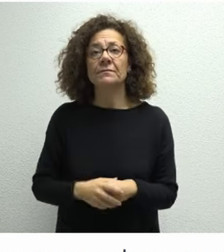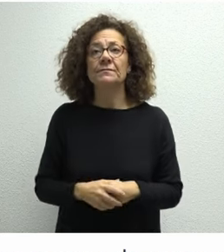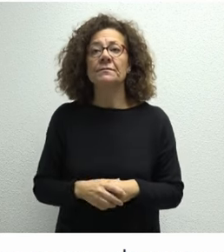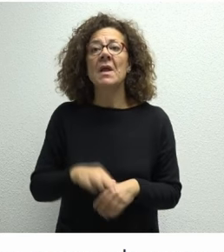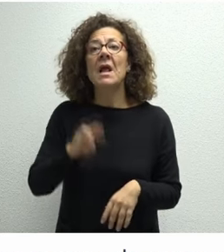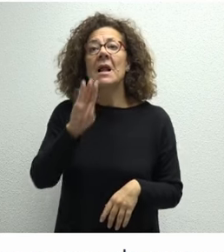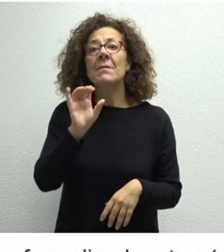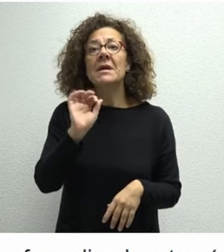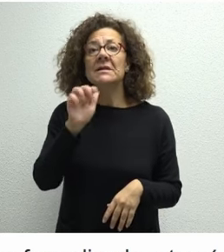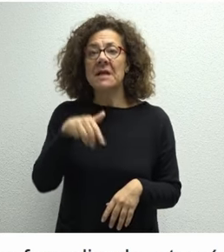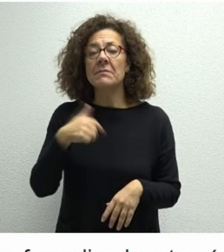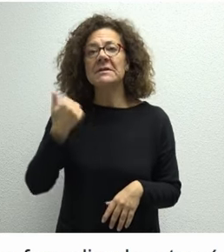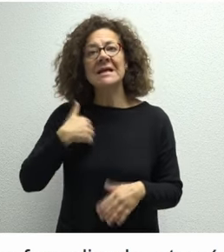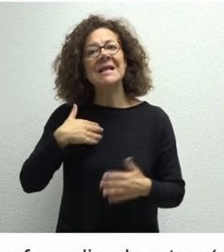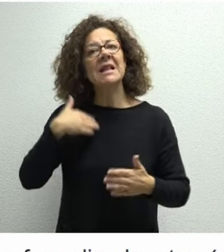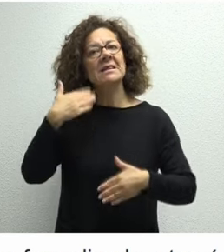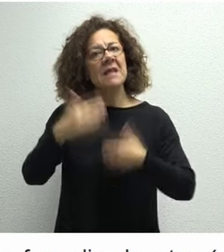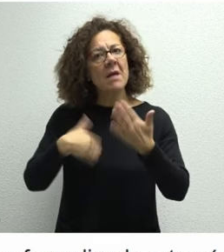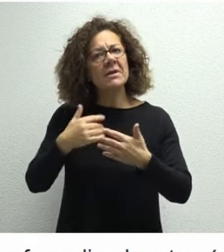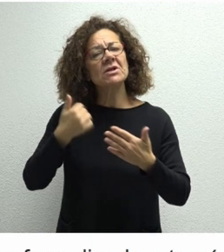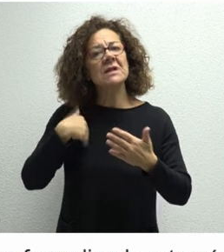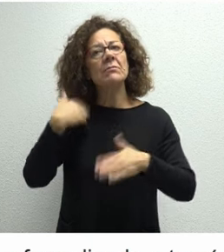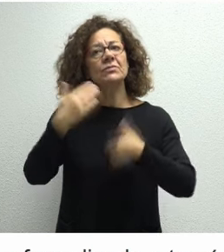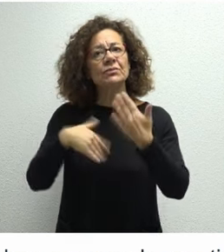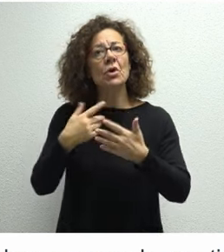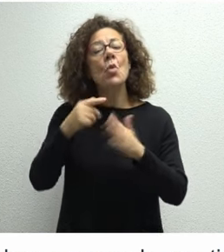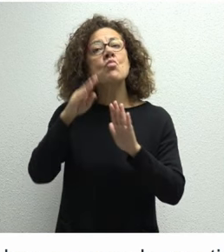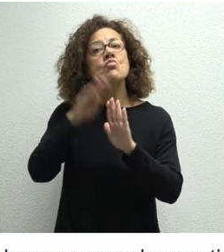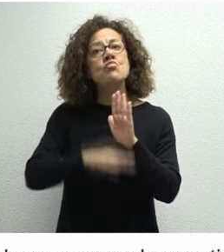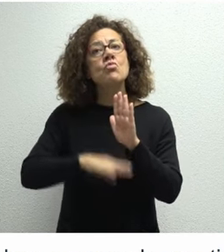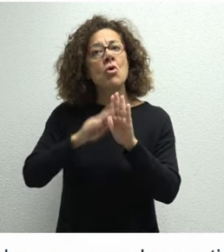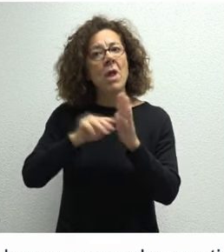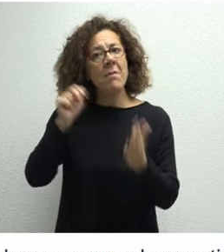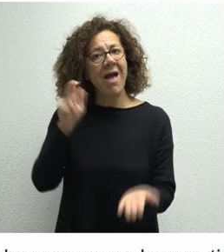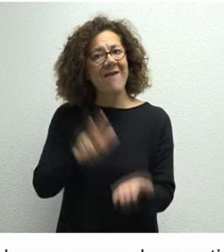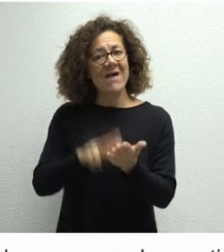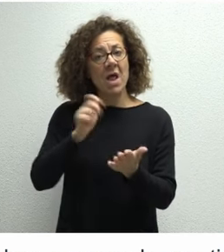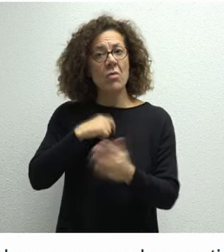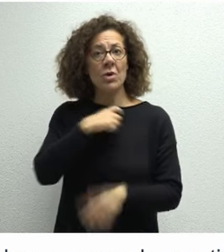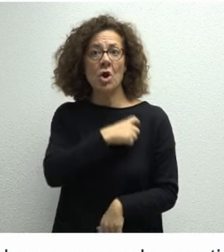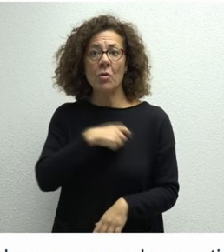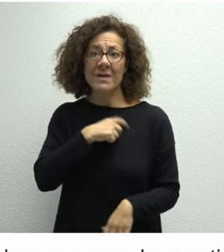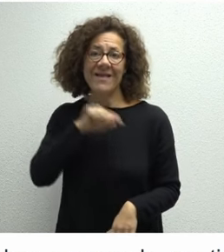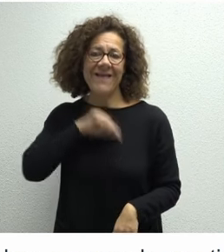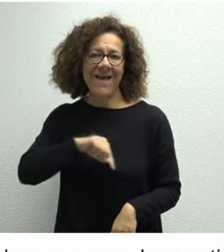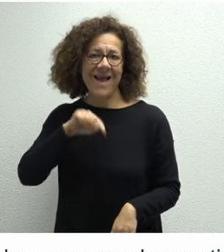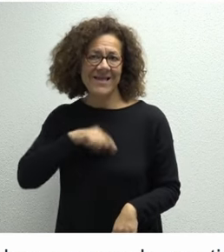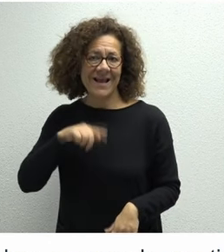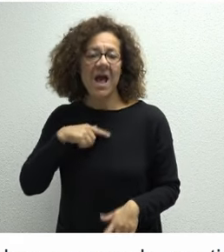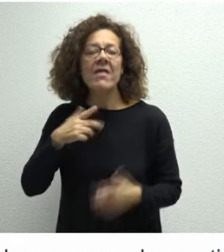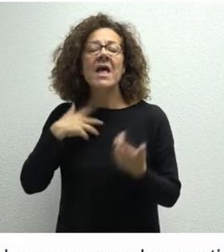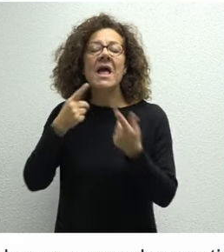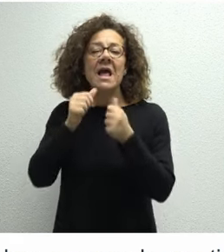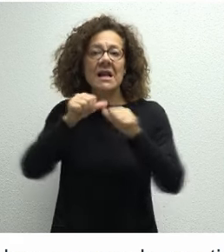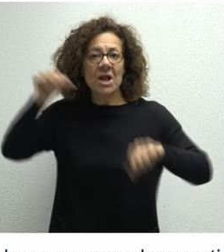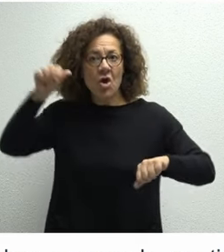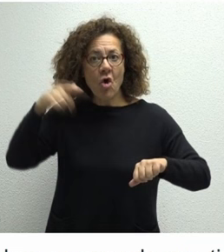pisam está en trámites está en proceso de ser un programa avalado por el comité de de ética de riojasalud